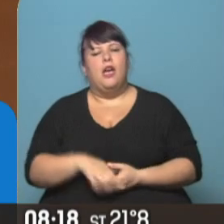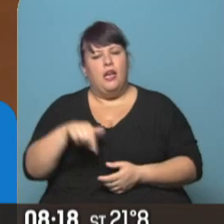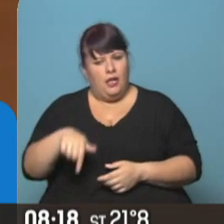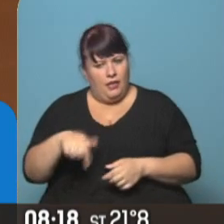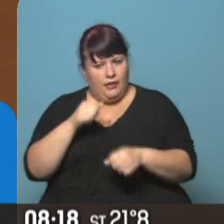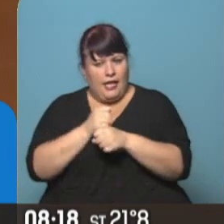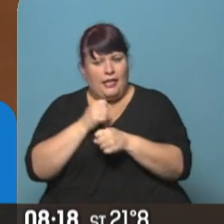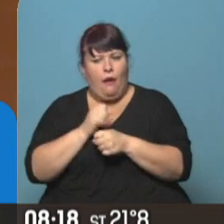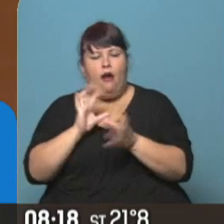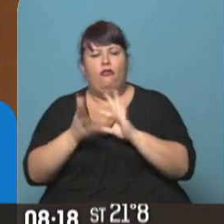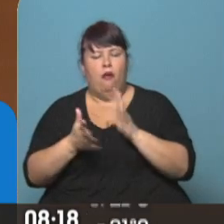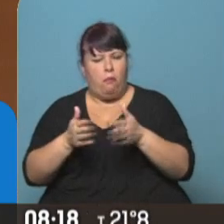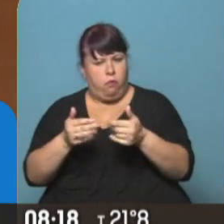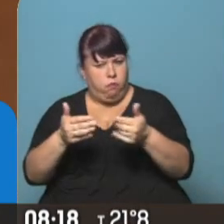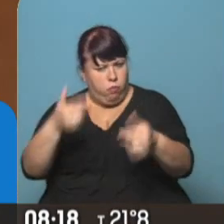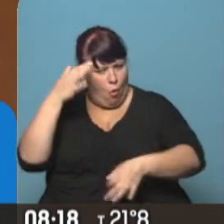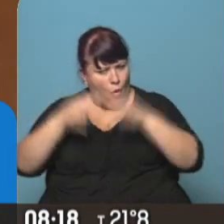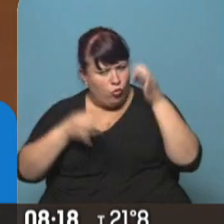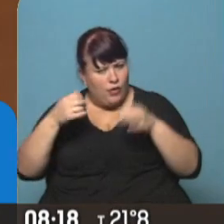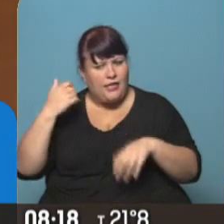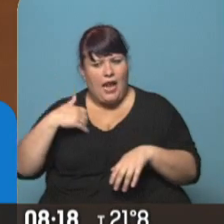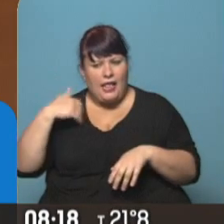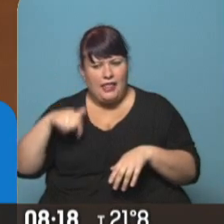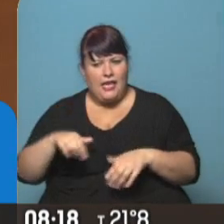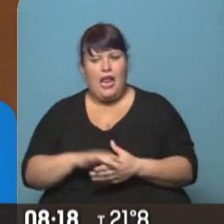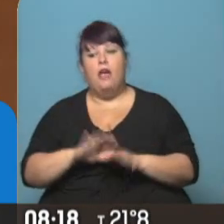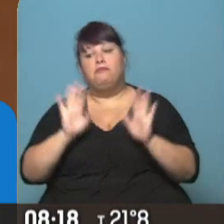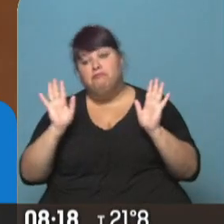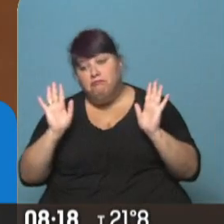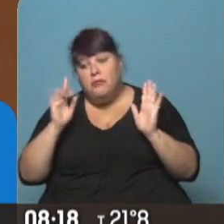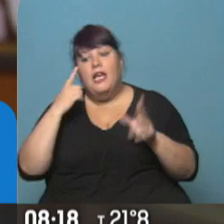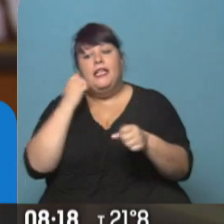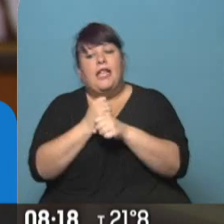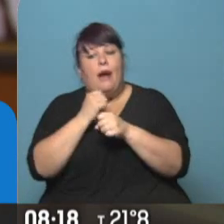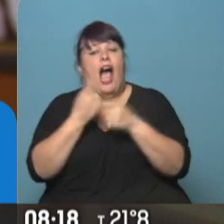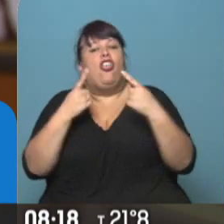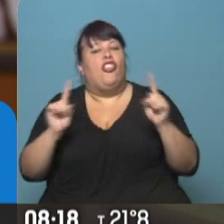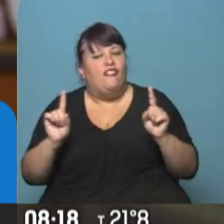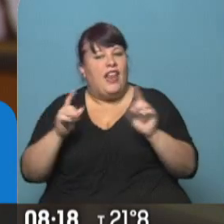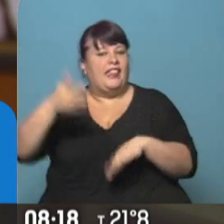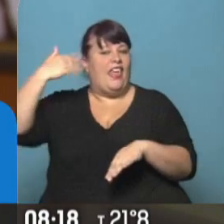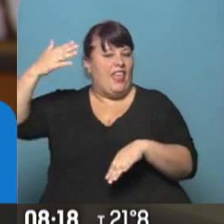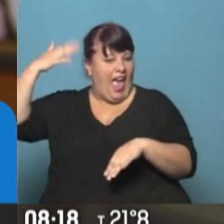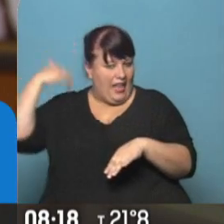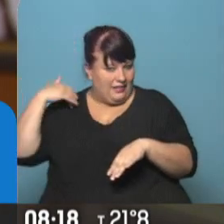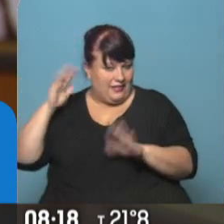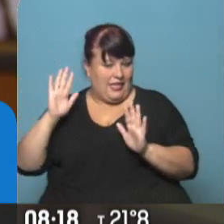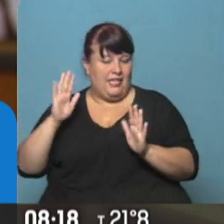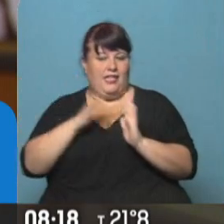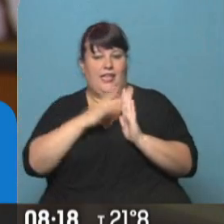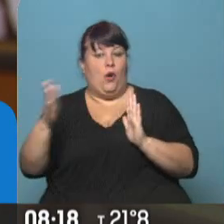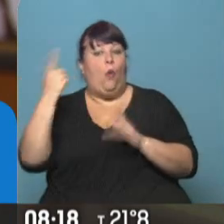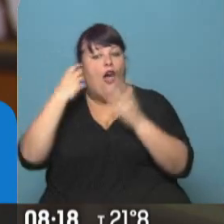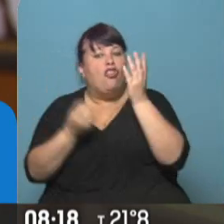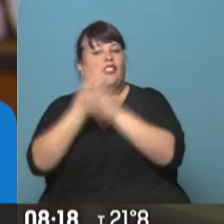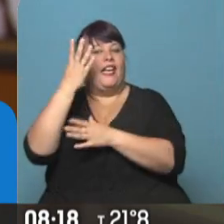de una manera acelerada la justicia en la república argentina bueno por lo menos está actuando una manera distinta como venía haciéndolo en los últimos desde